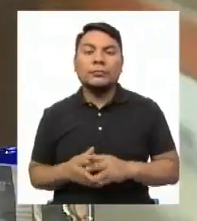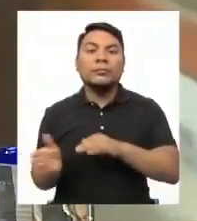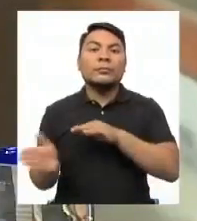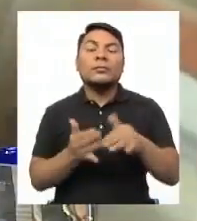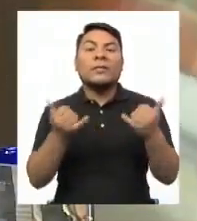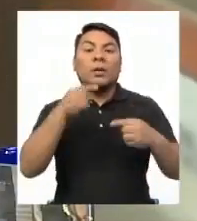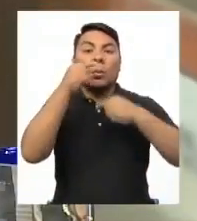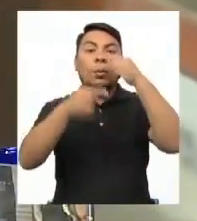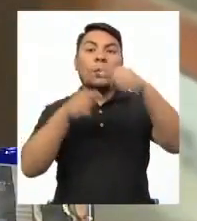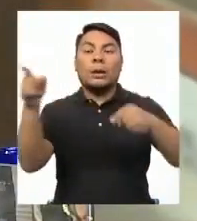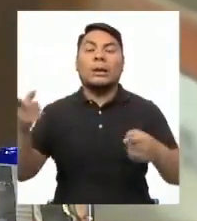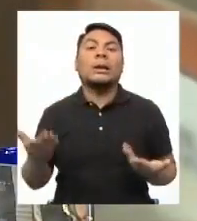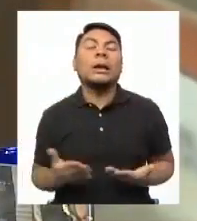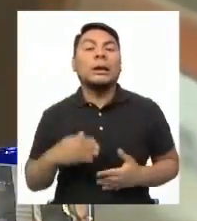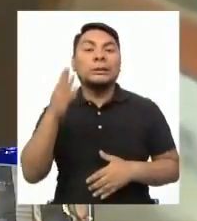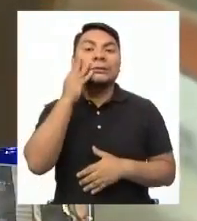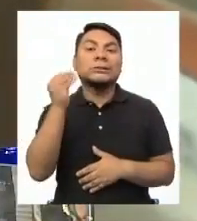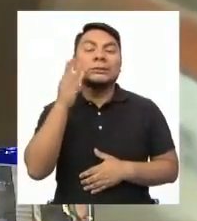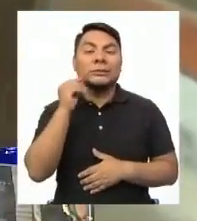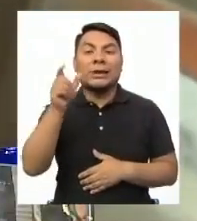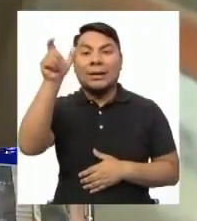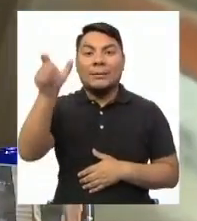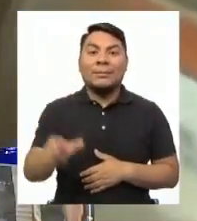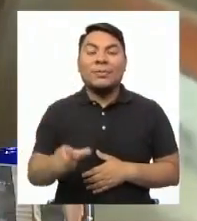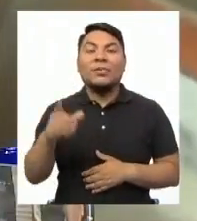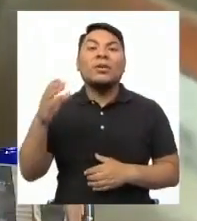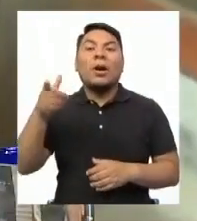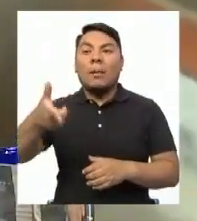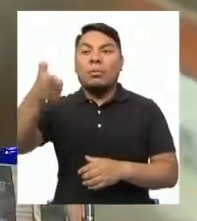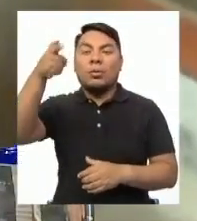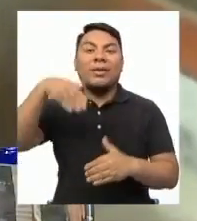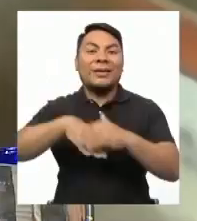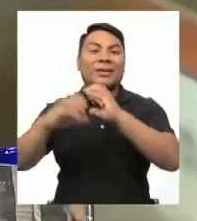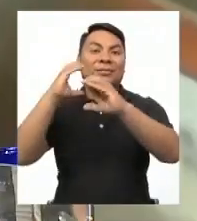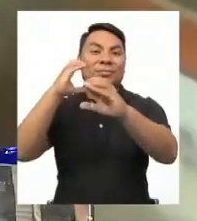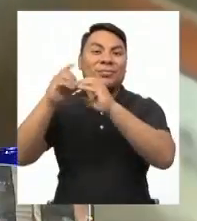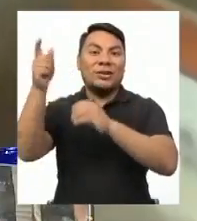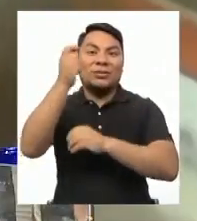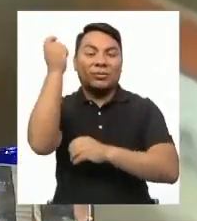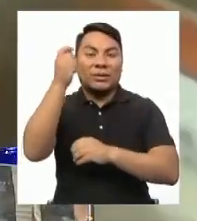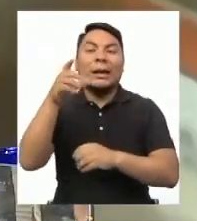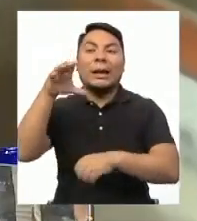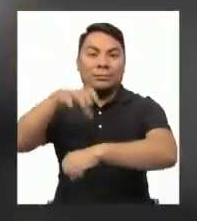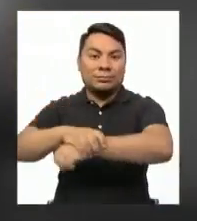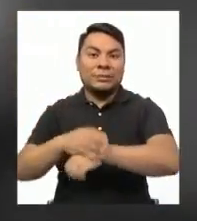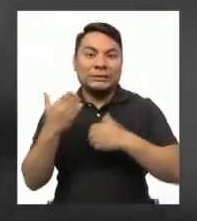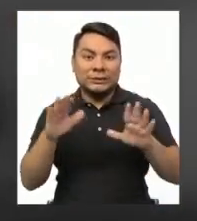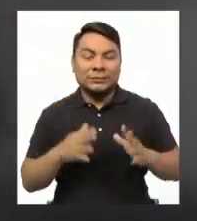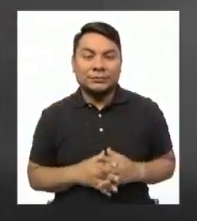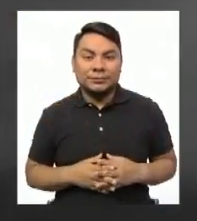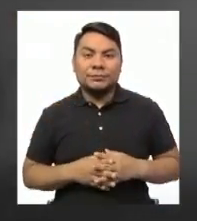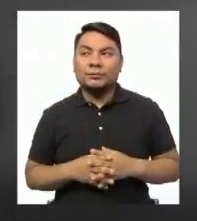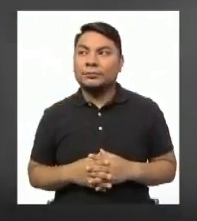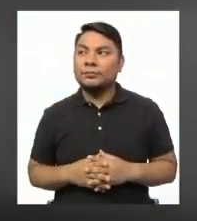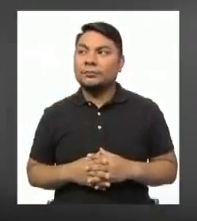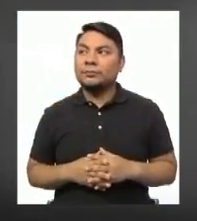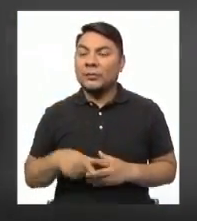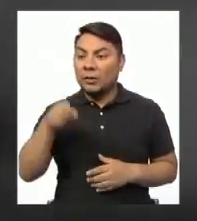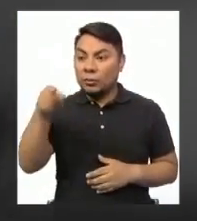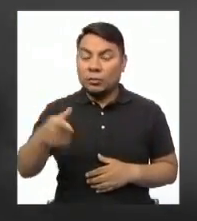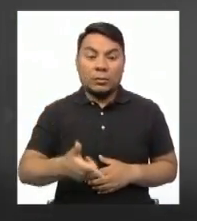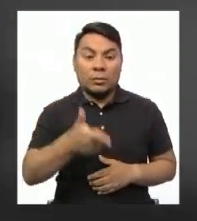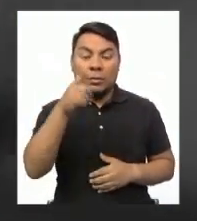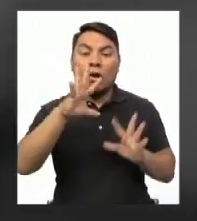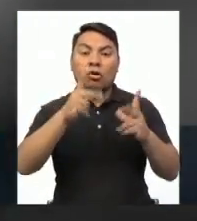Y les contamos que en Chiclayo detienen al delincuente que disparó contra un suboficial dentro de un bus en la ciudad de Trujillo. ¿Tú participaste en el